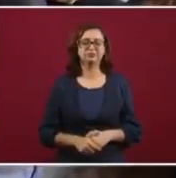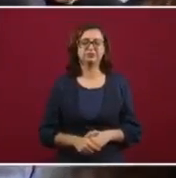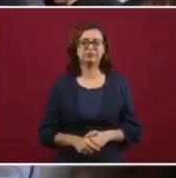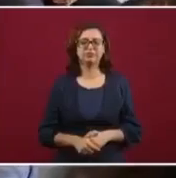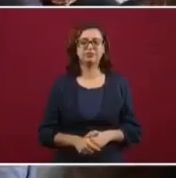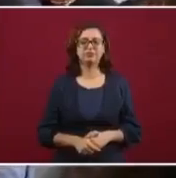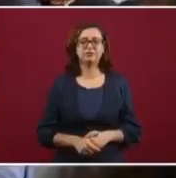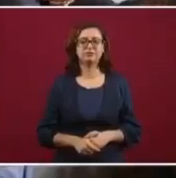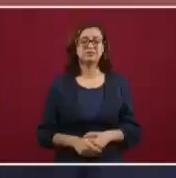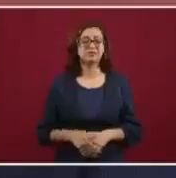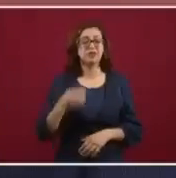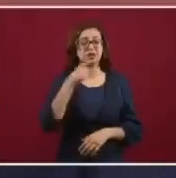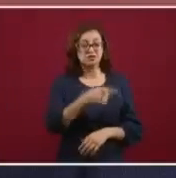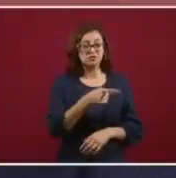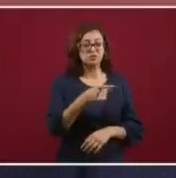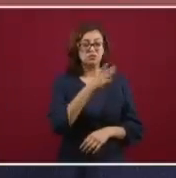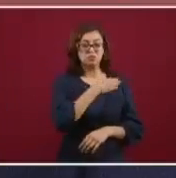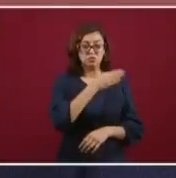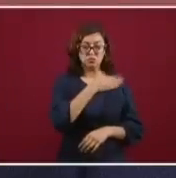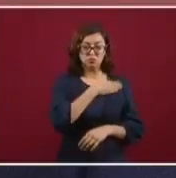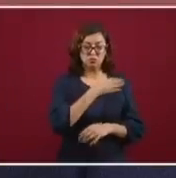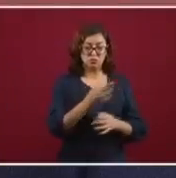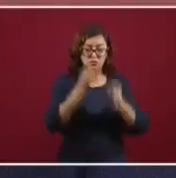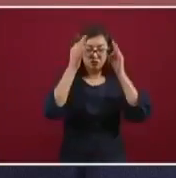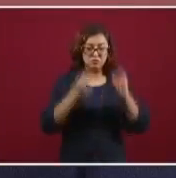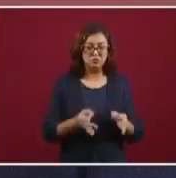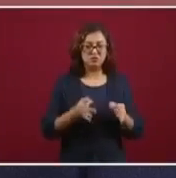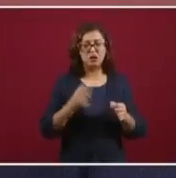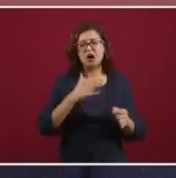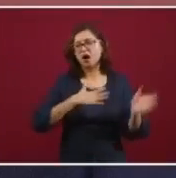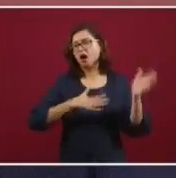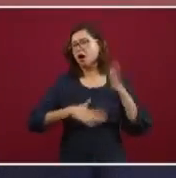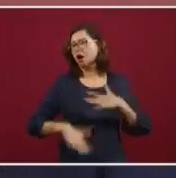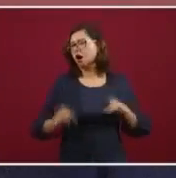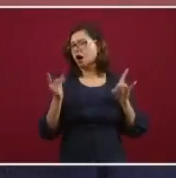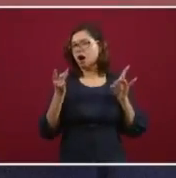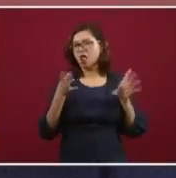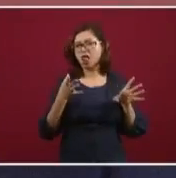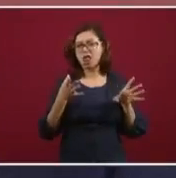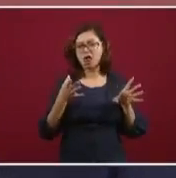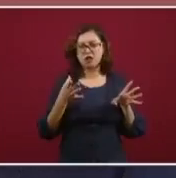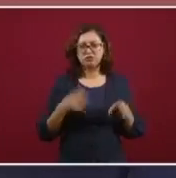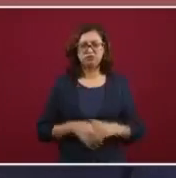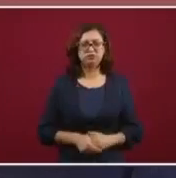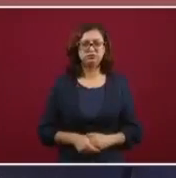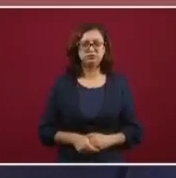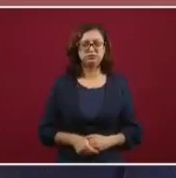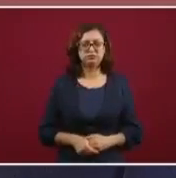de ser como eran.